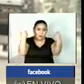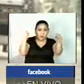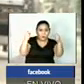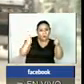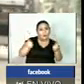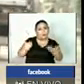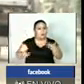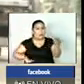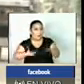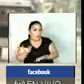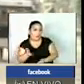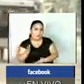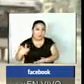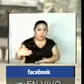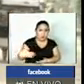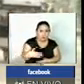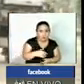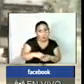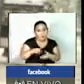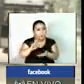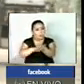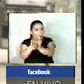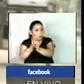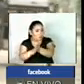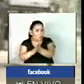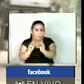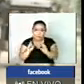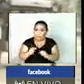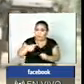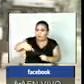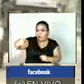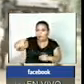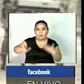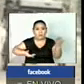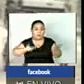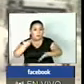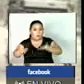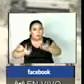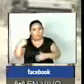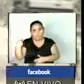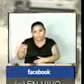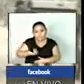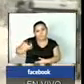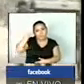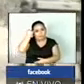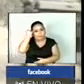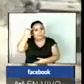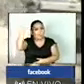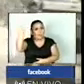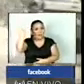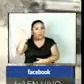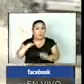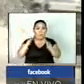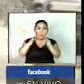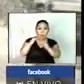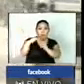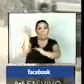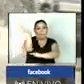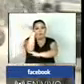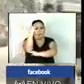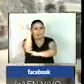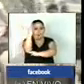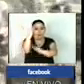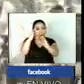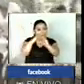pescaditos, tortillas entonces sí, no han podido salir a vender. Entonces por eso surgió la idea de poner la banderita blanca